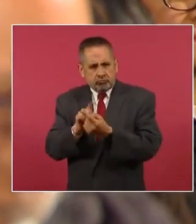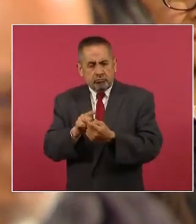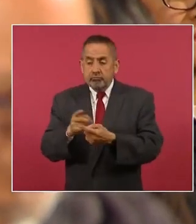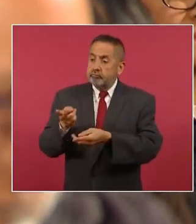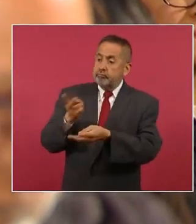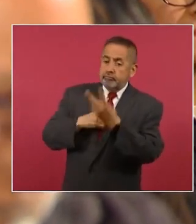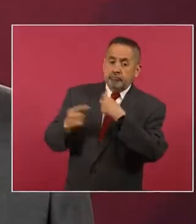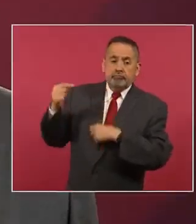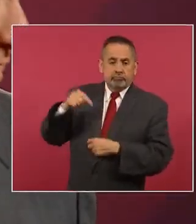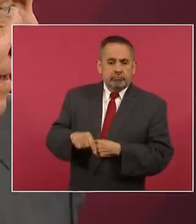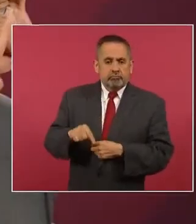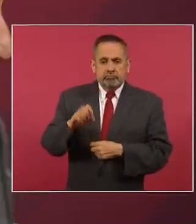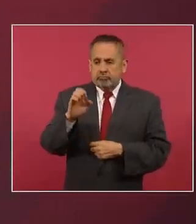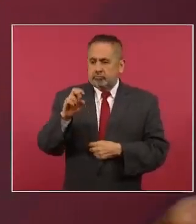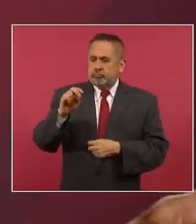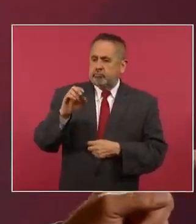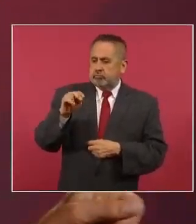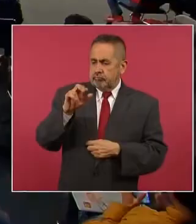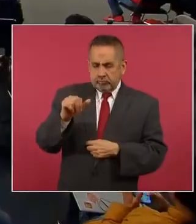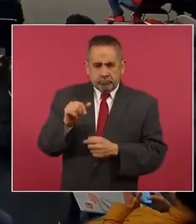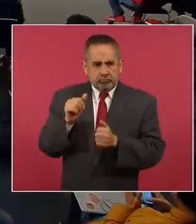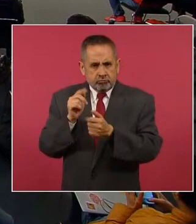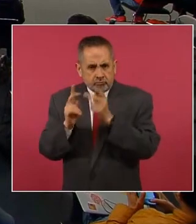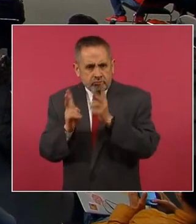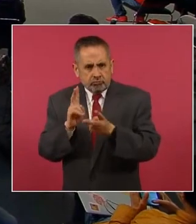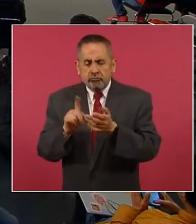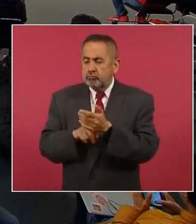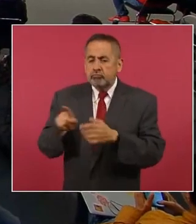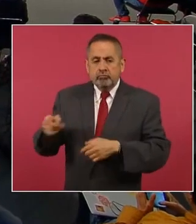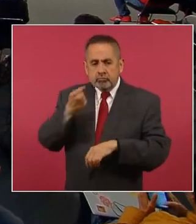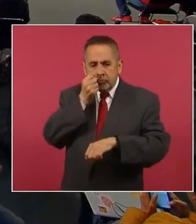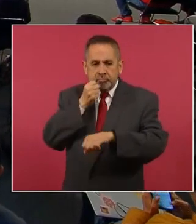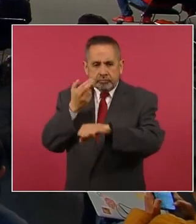aquí Alejandro Encinas, les va a atender la secretaria.